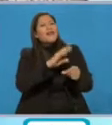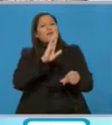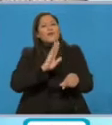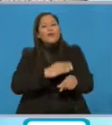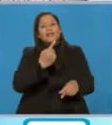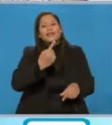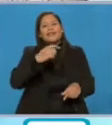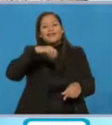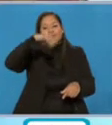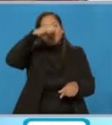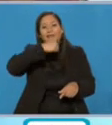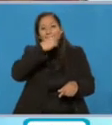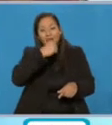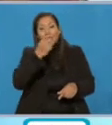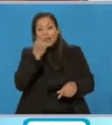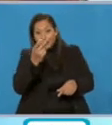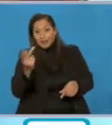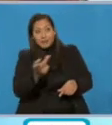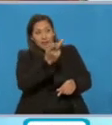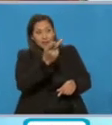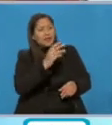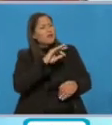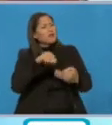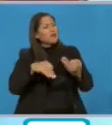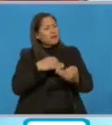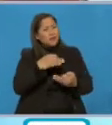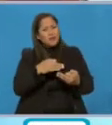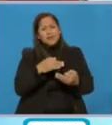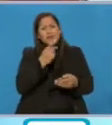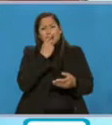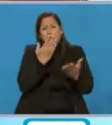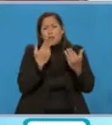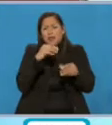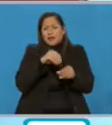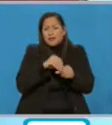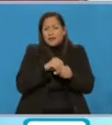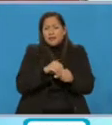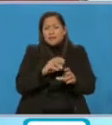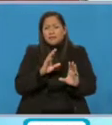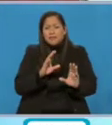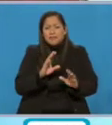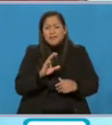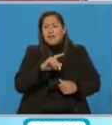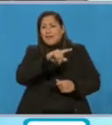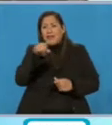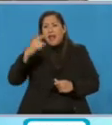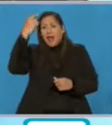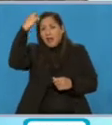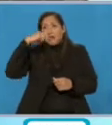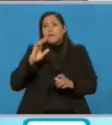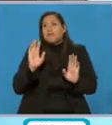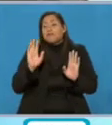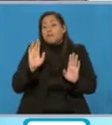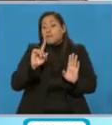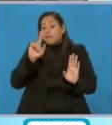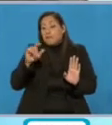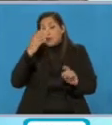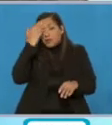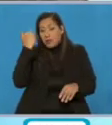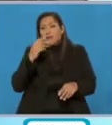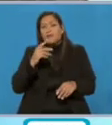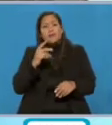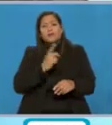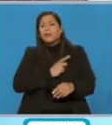Justamente les pregunta y entonces todos dicen que pues no hay secreto o que mínimo no se lo saben, aunque muchos dicen que pues eso